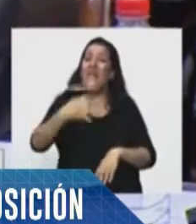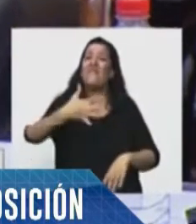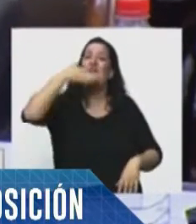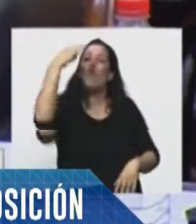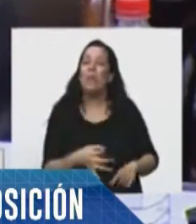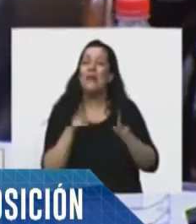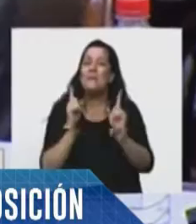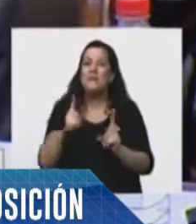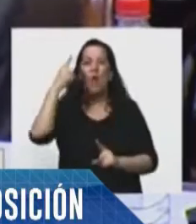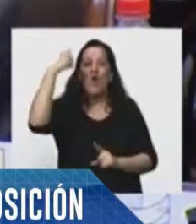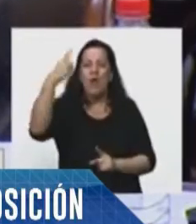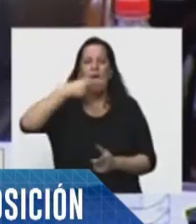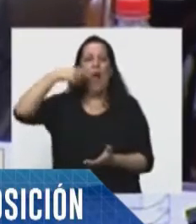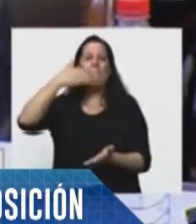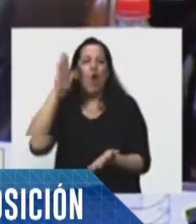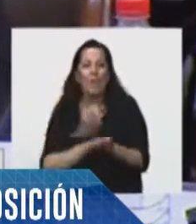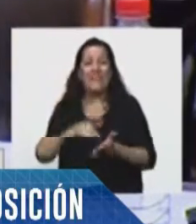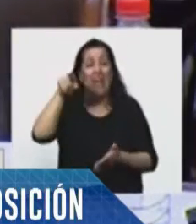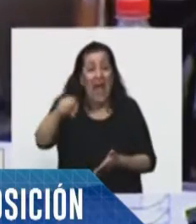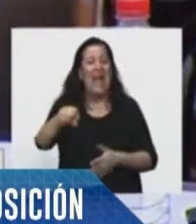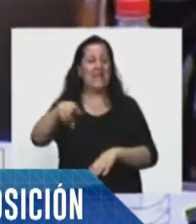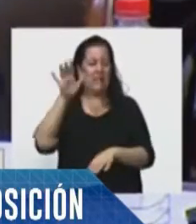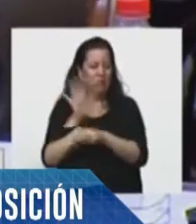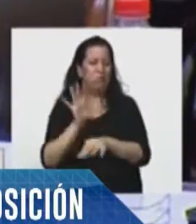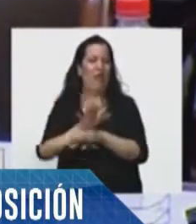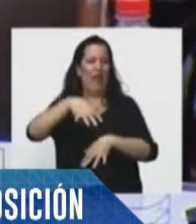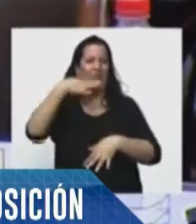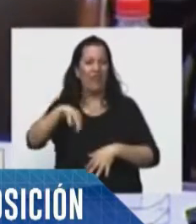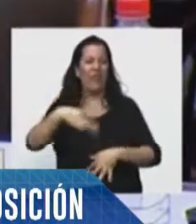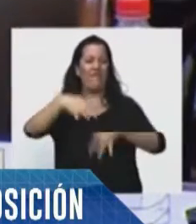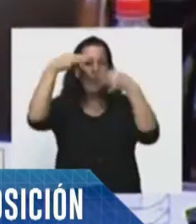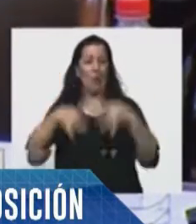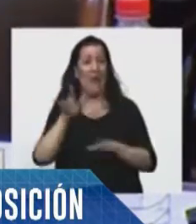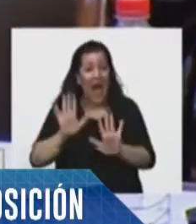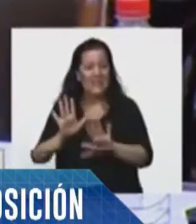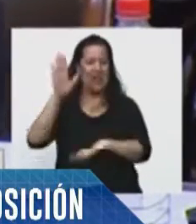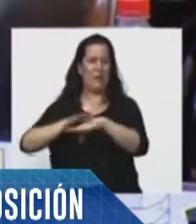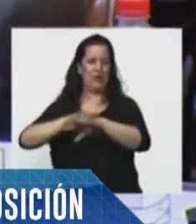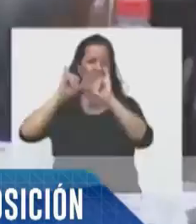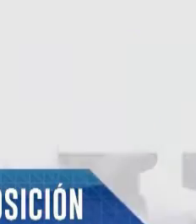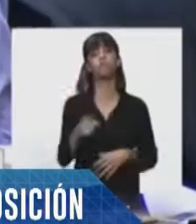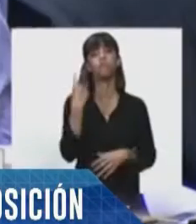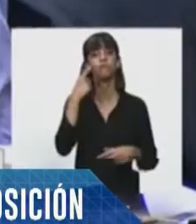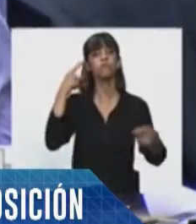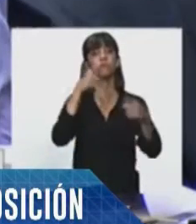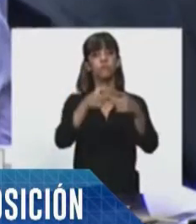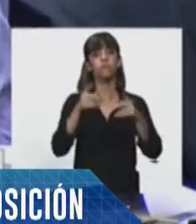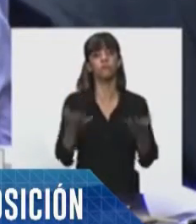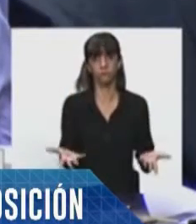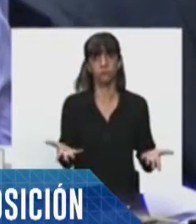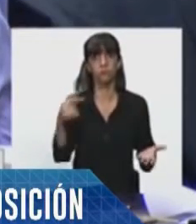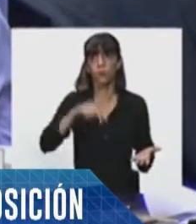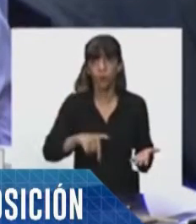impuestos que no estaba previsto por parte del oficialismo crear. Estos nuevos impuestos son al juego, esto se había acordado en cierta medida